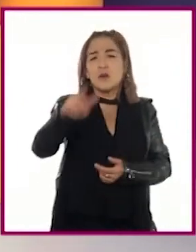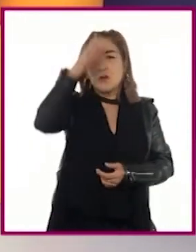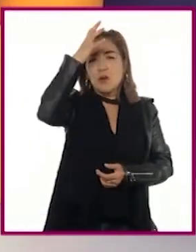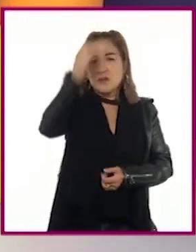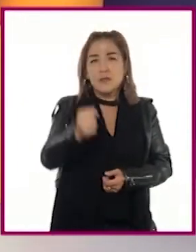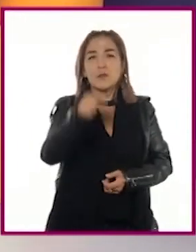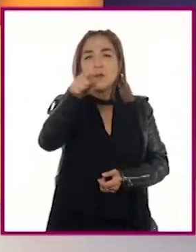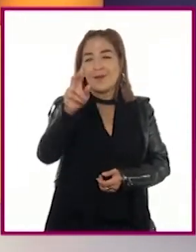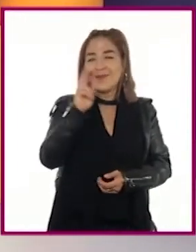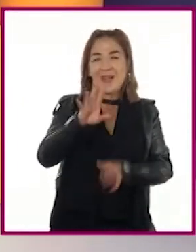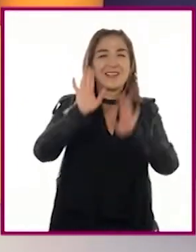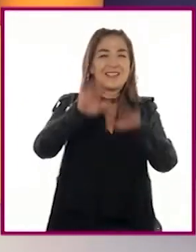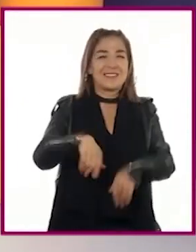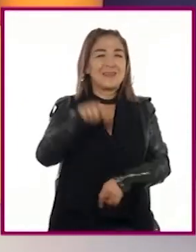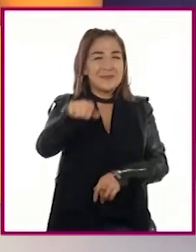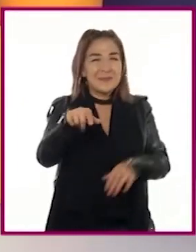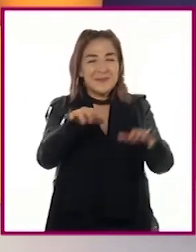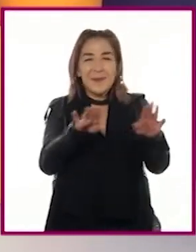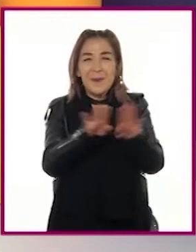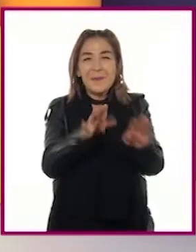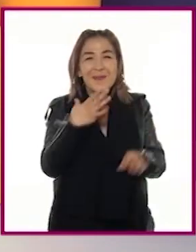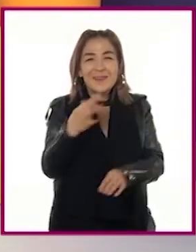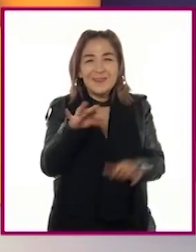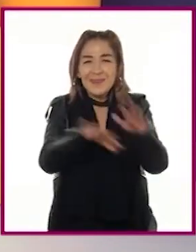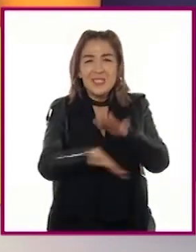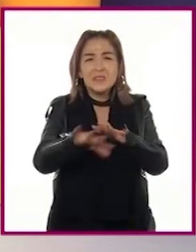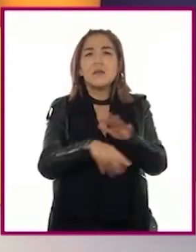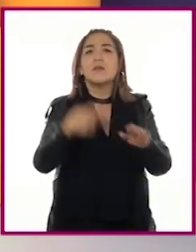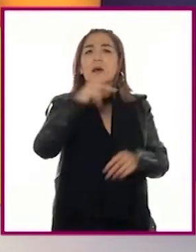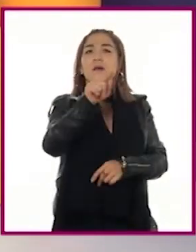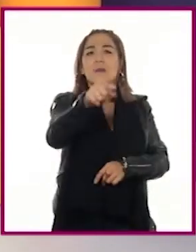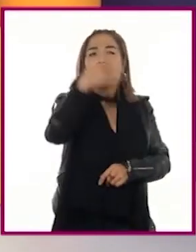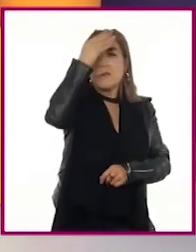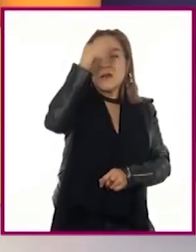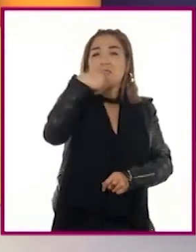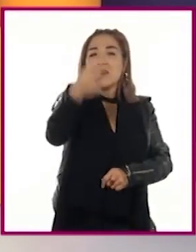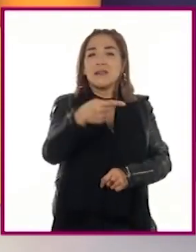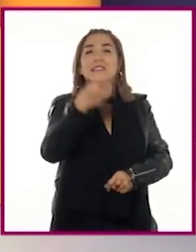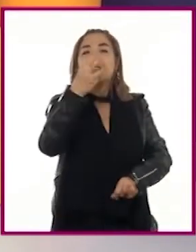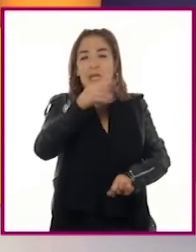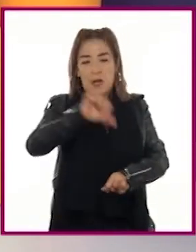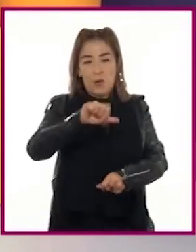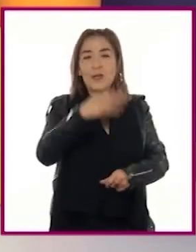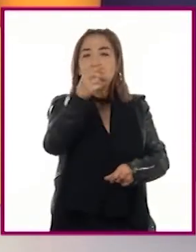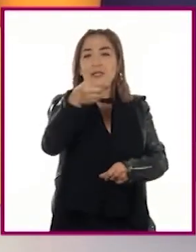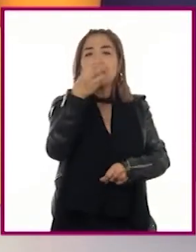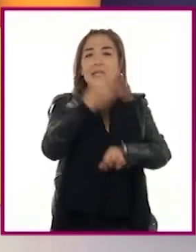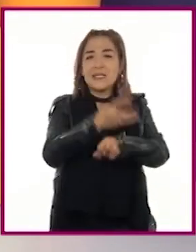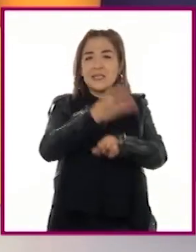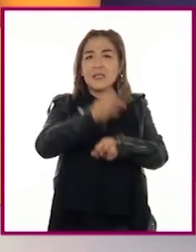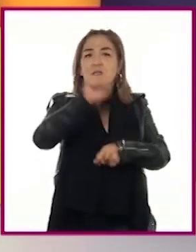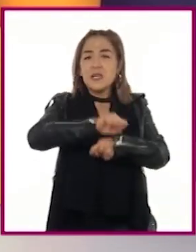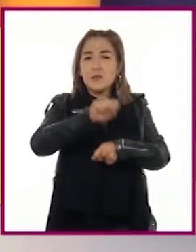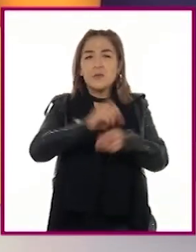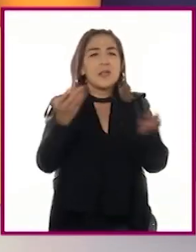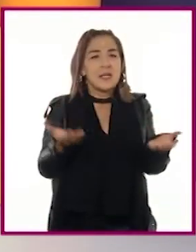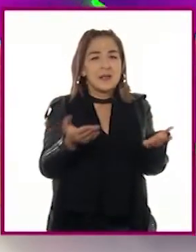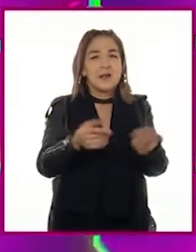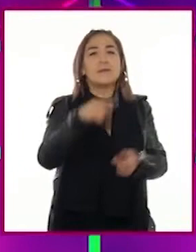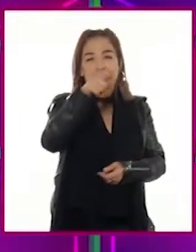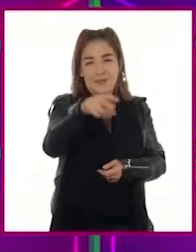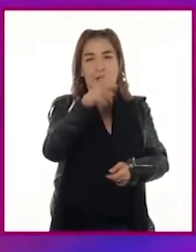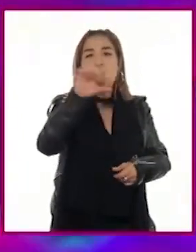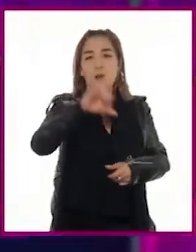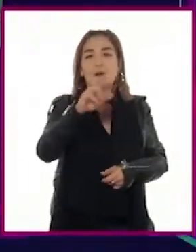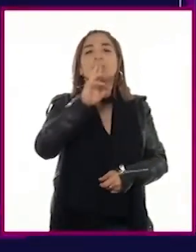que parece tan básico puede afectar el aprendizaje en tercer grado de secundaria? Para responder, tenemos la siguiente